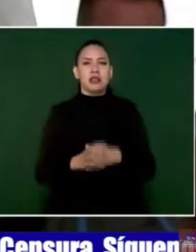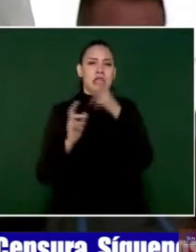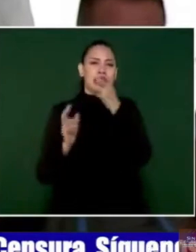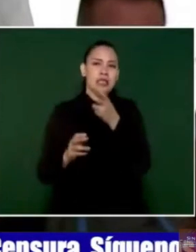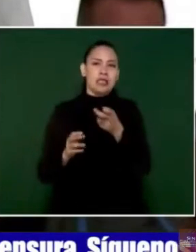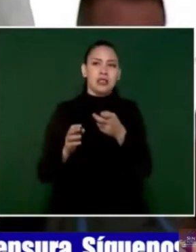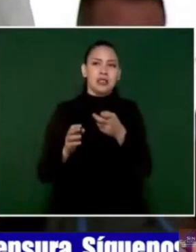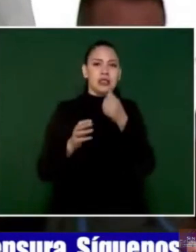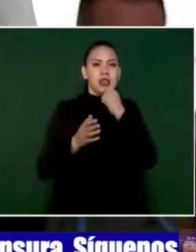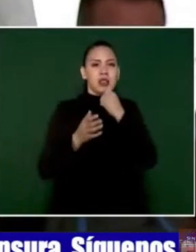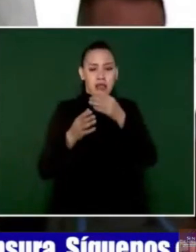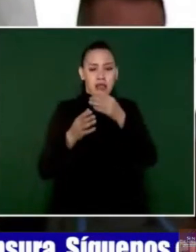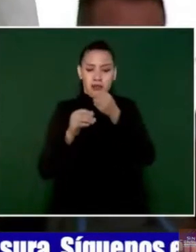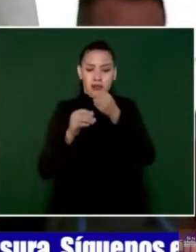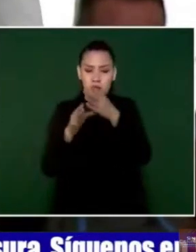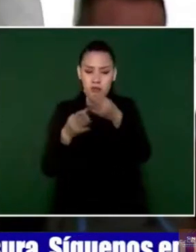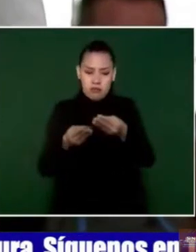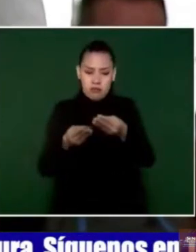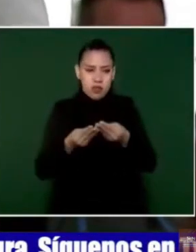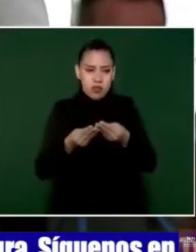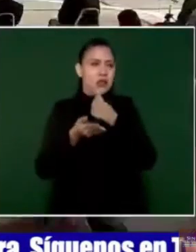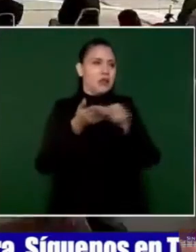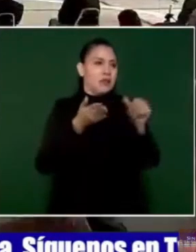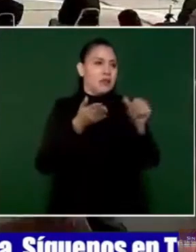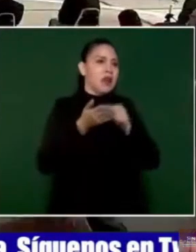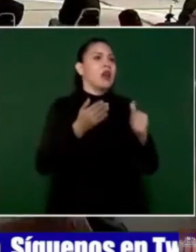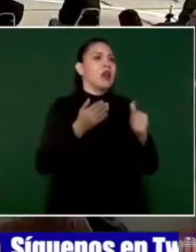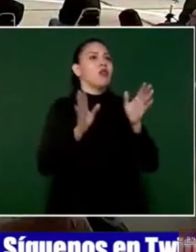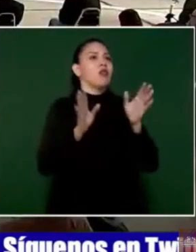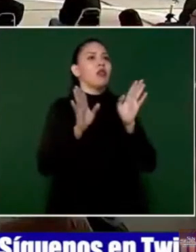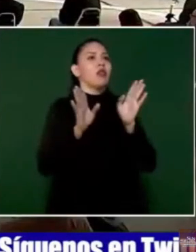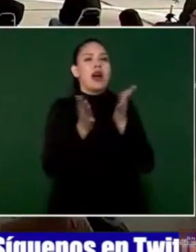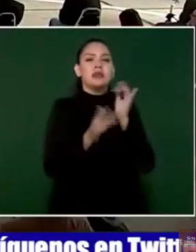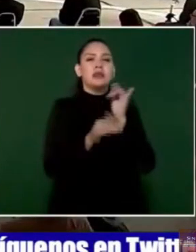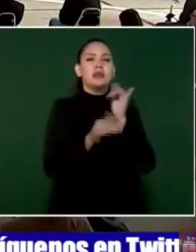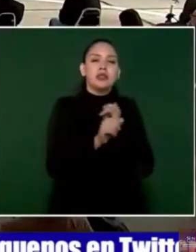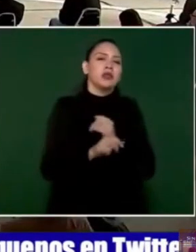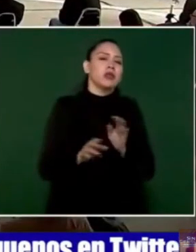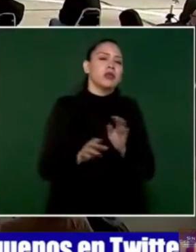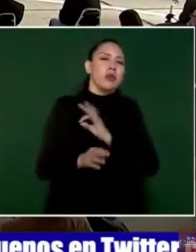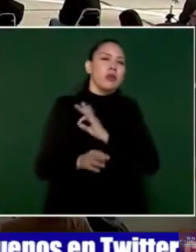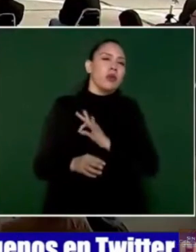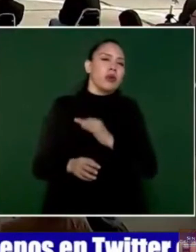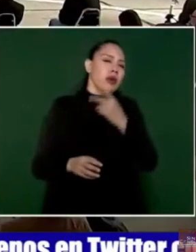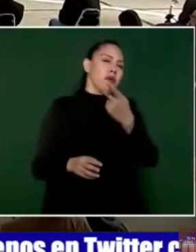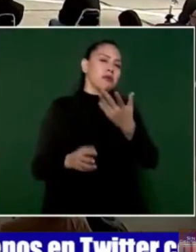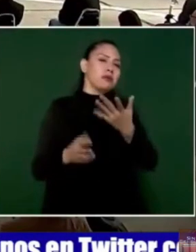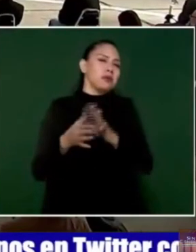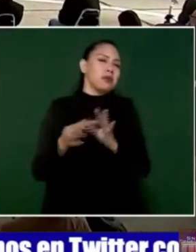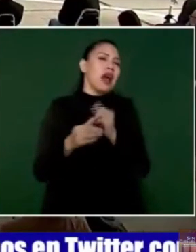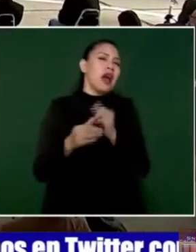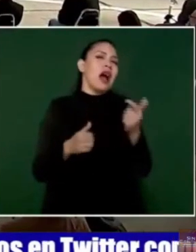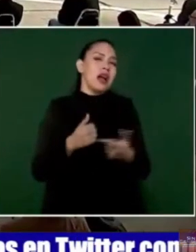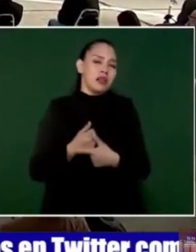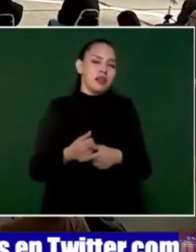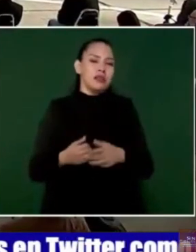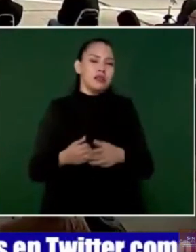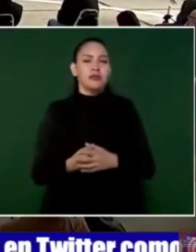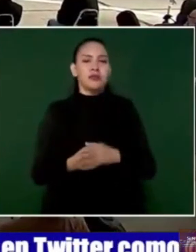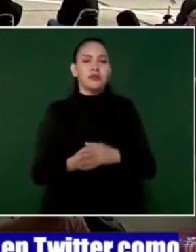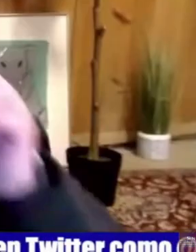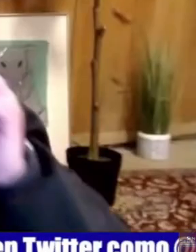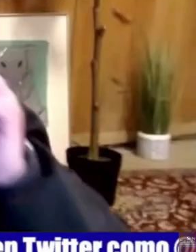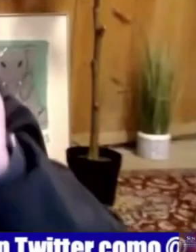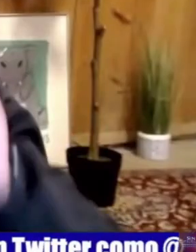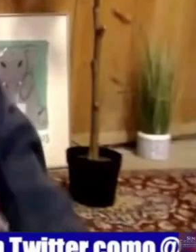con que han salido cables de información sobre Guacamaya y le cuestionó qué pasó con la información de la Sedena, pero pues el presidente,